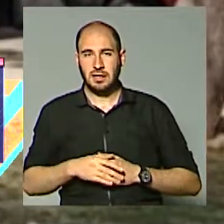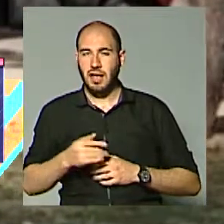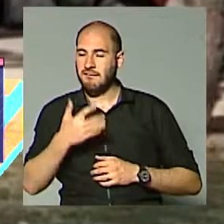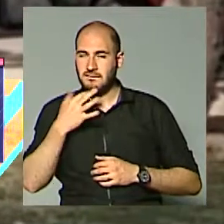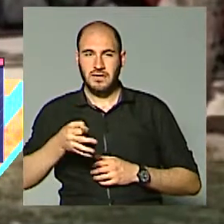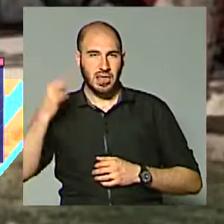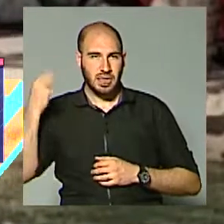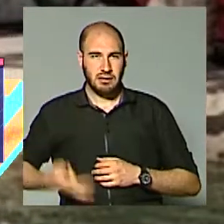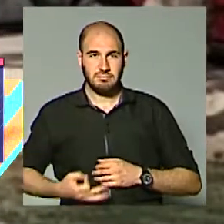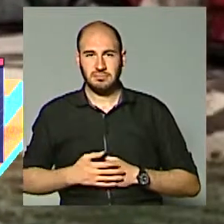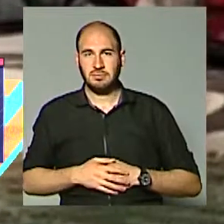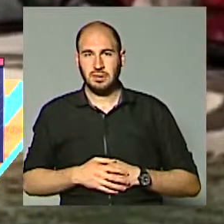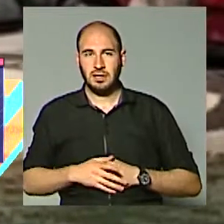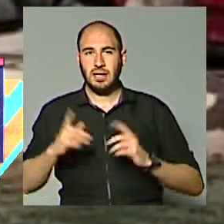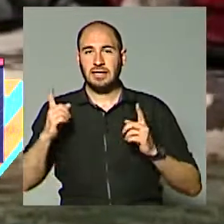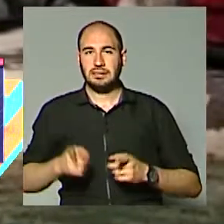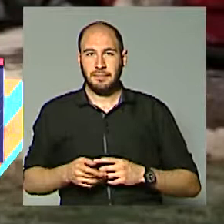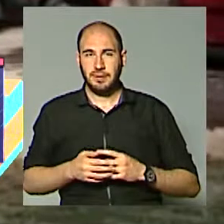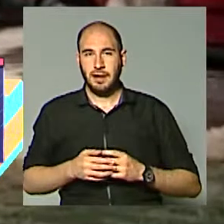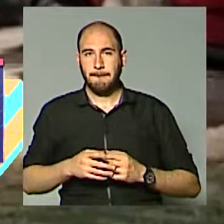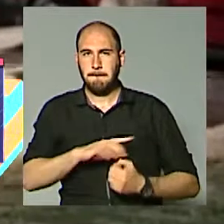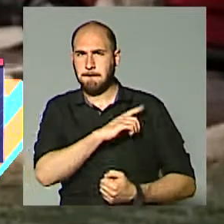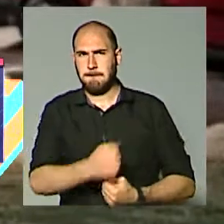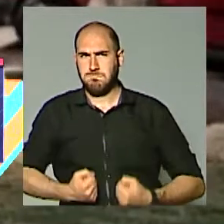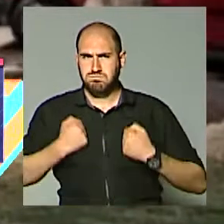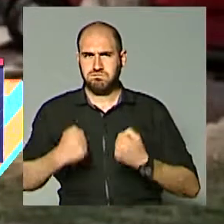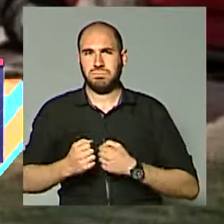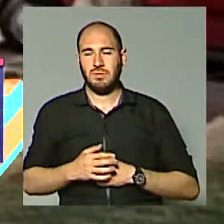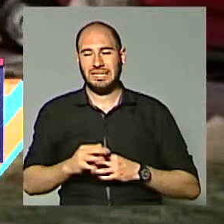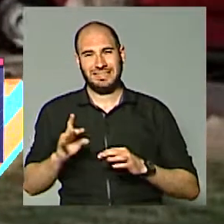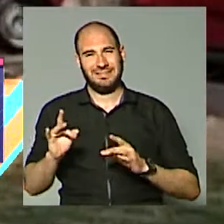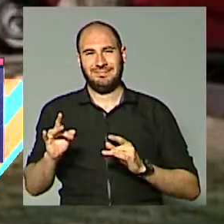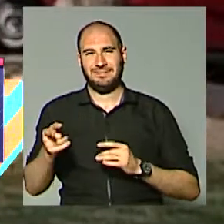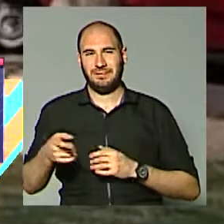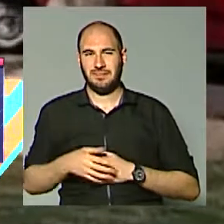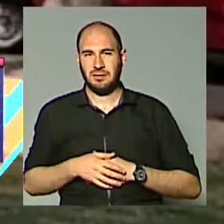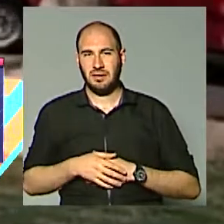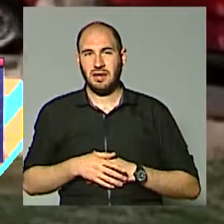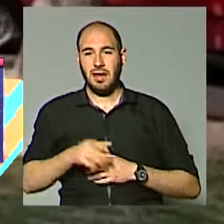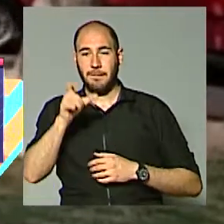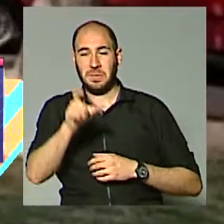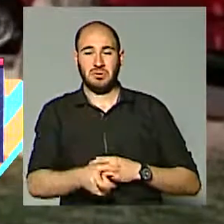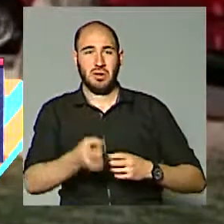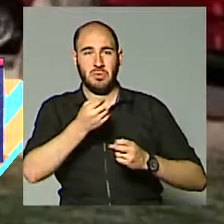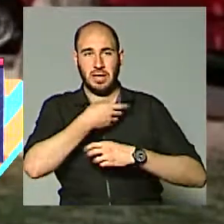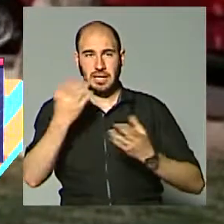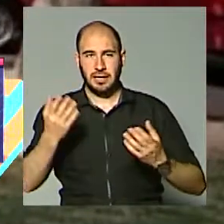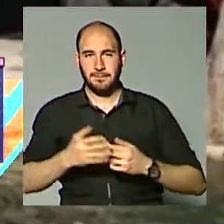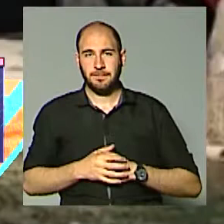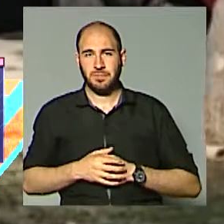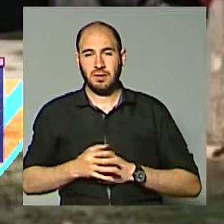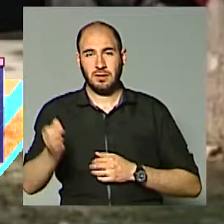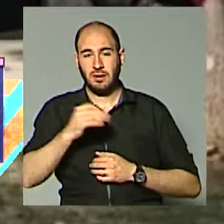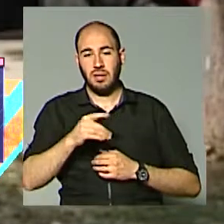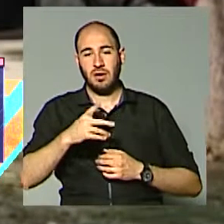absoluta y de alguna manera gozar de tanto poder, que difícilmente un civil o alguien que